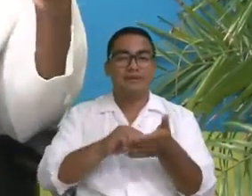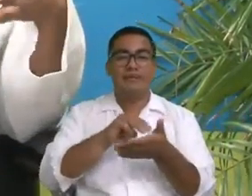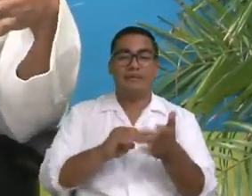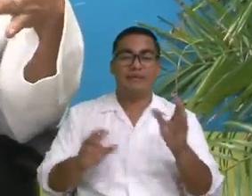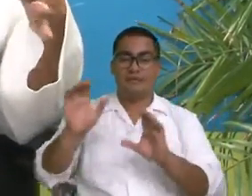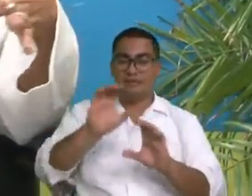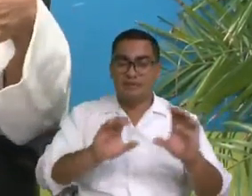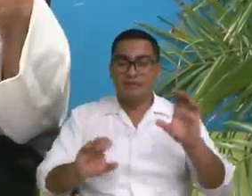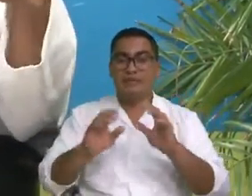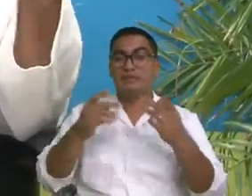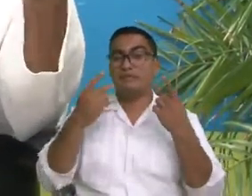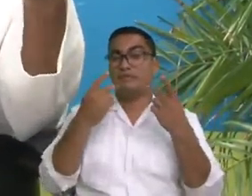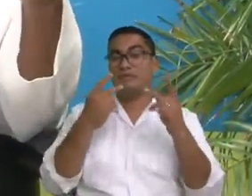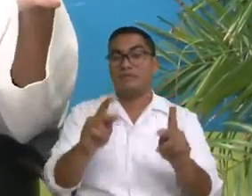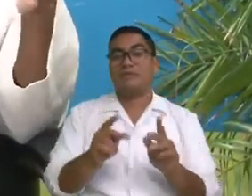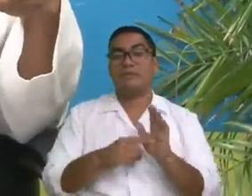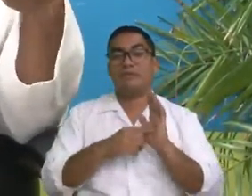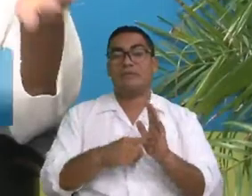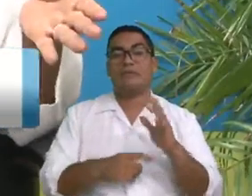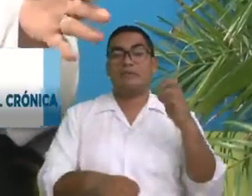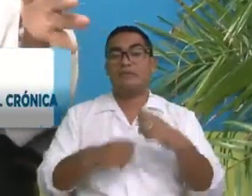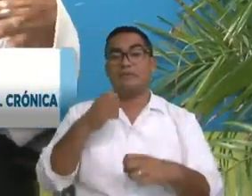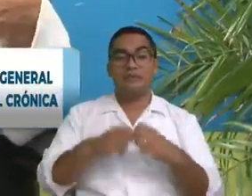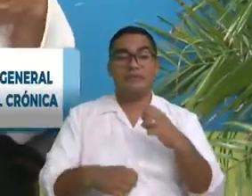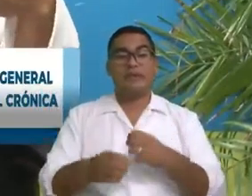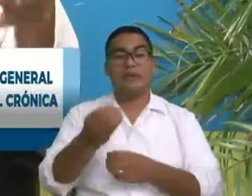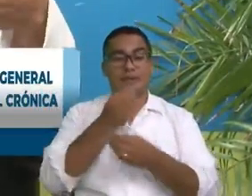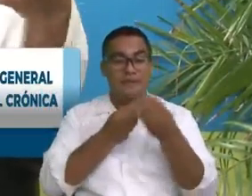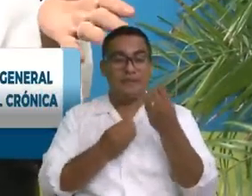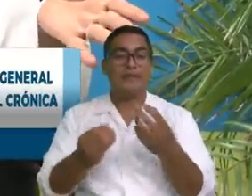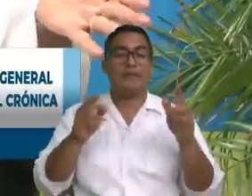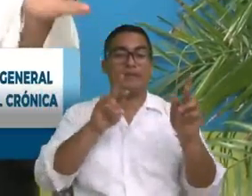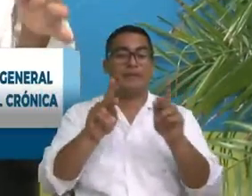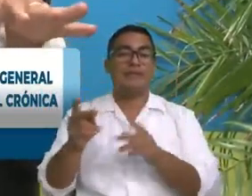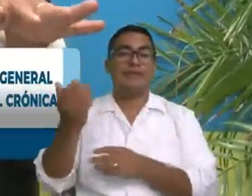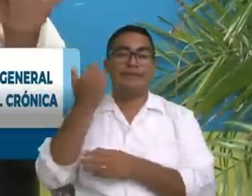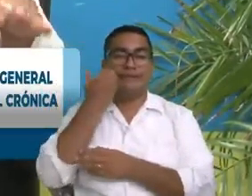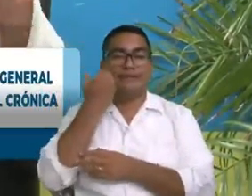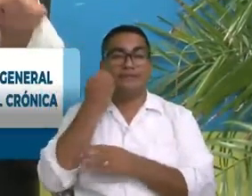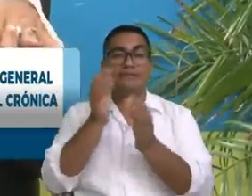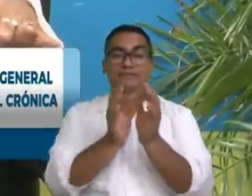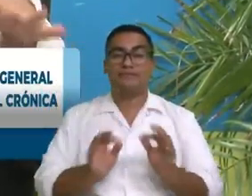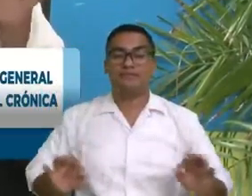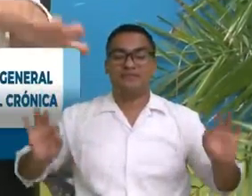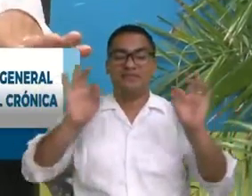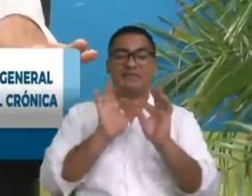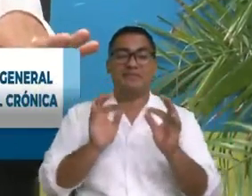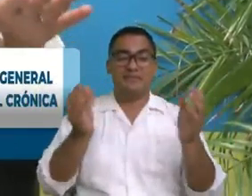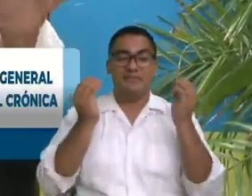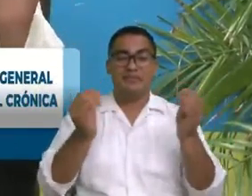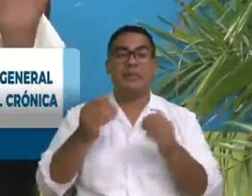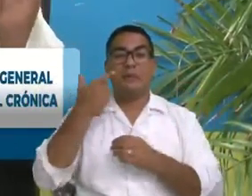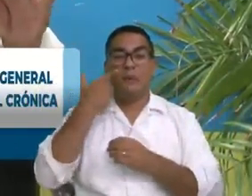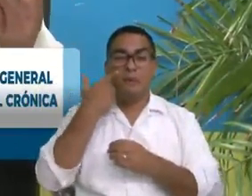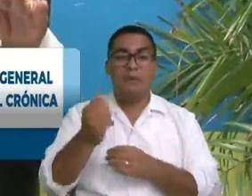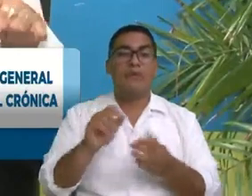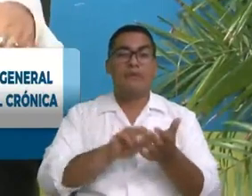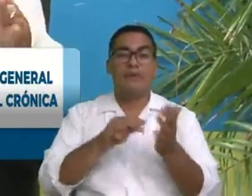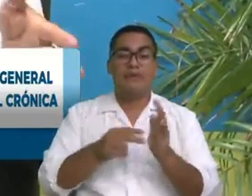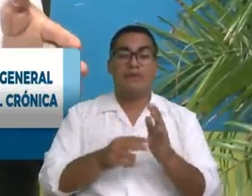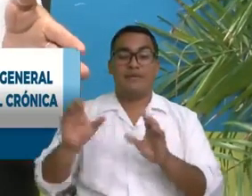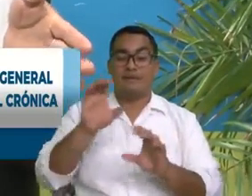ciencia, pero conforme las situaciones de alimentos, las enfermedades que han salido, es importante conocer qué es la ciencia, qué es